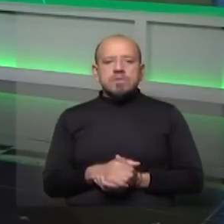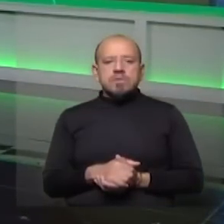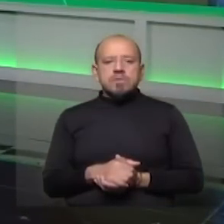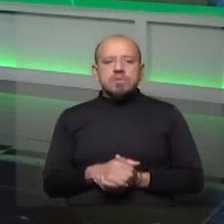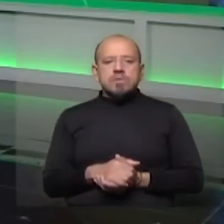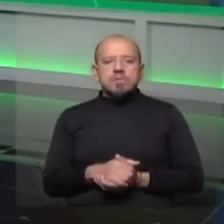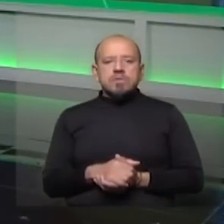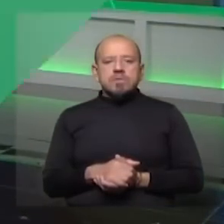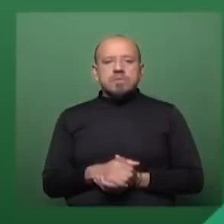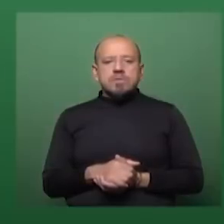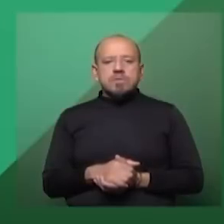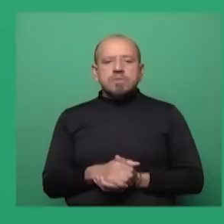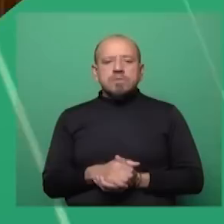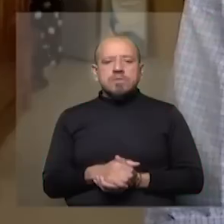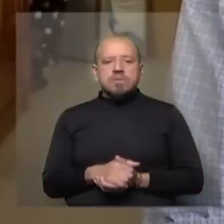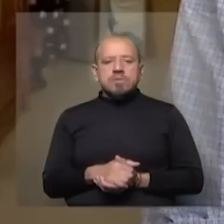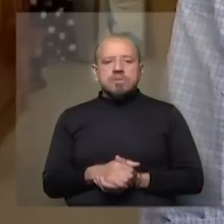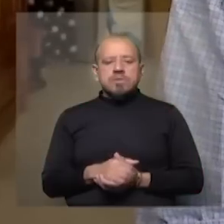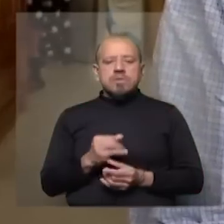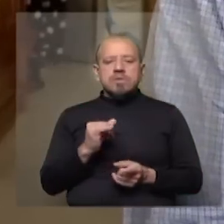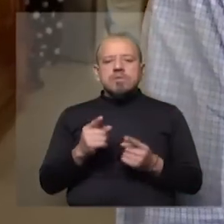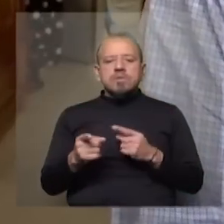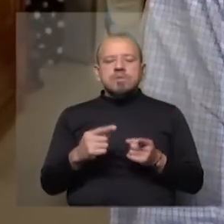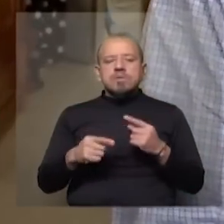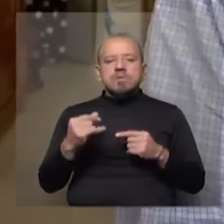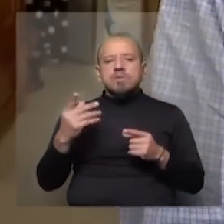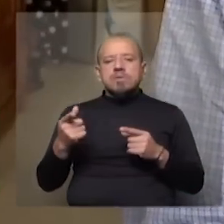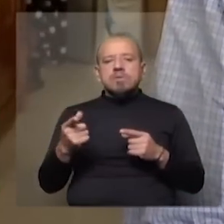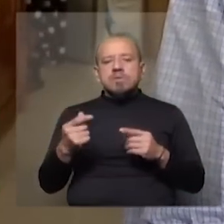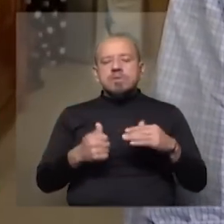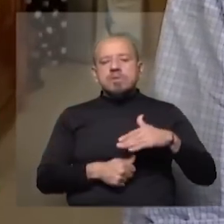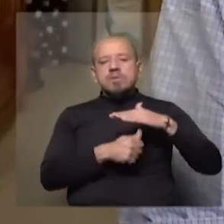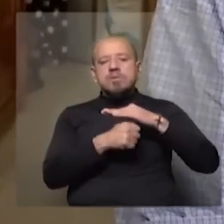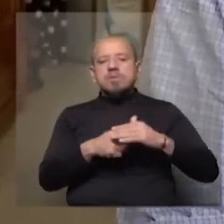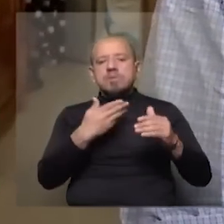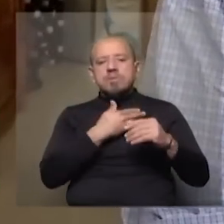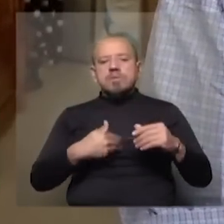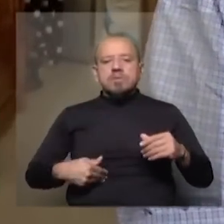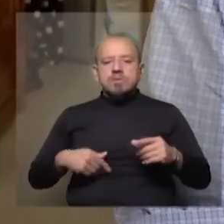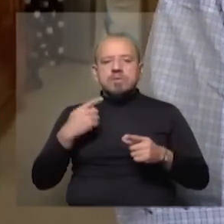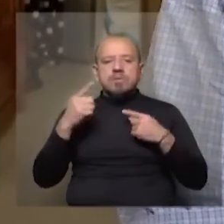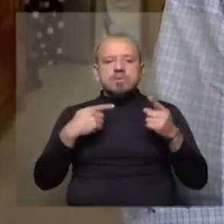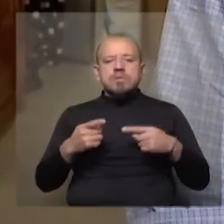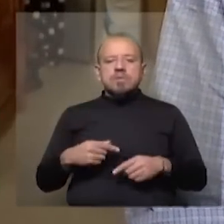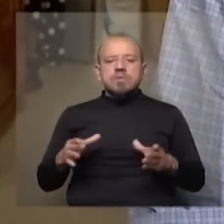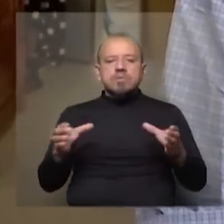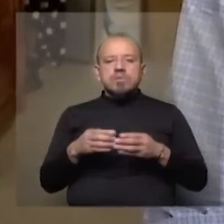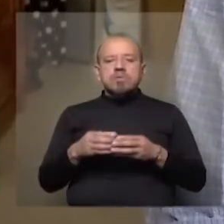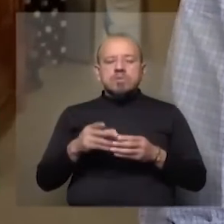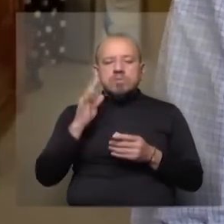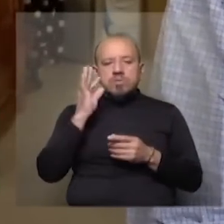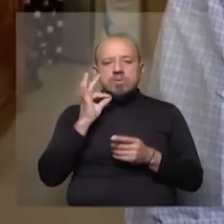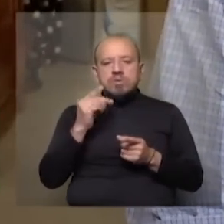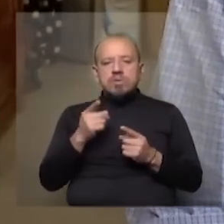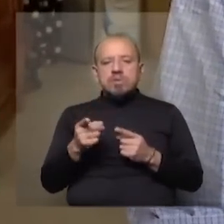adelante Así es como decíamos el directorio del partido Nacional Está tratando con los presidentes de las distintas comisiones departamentales esta posibilidad